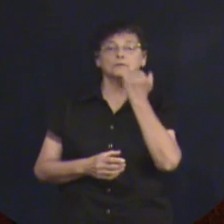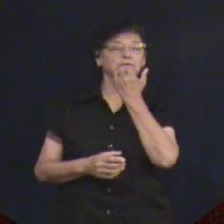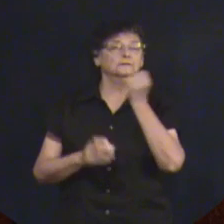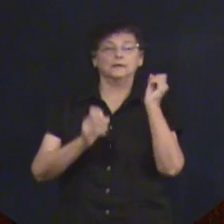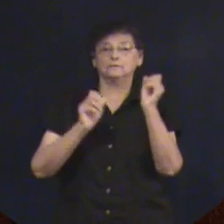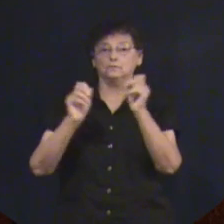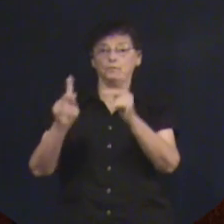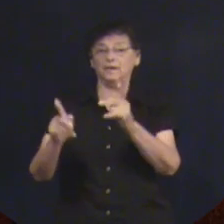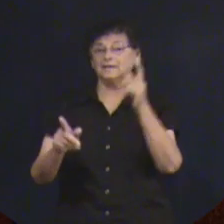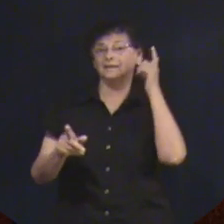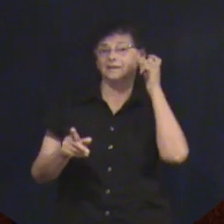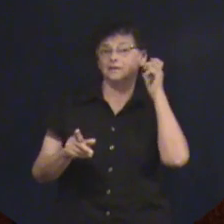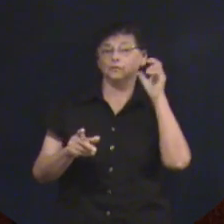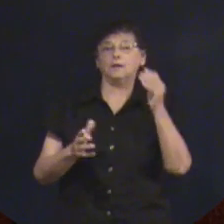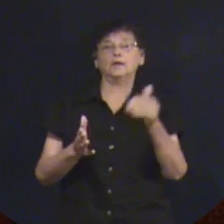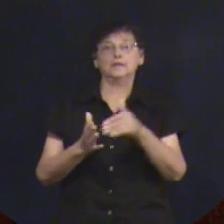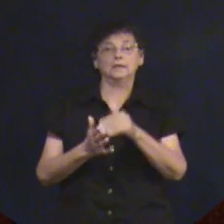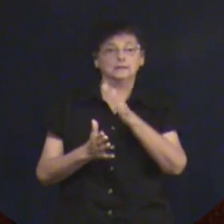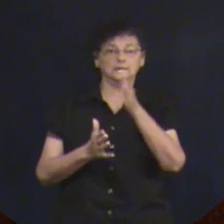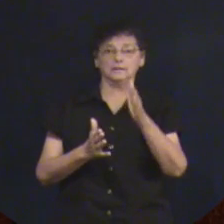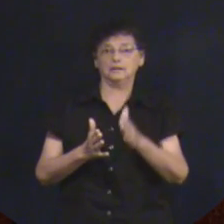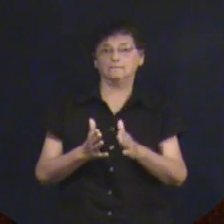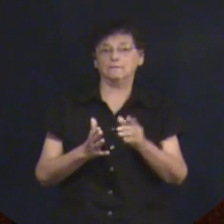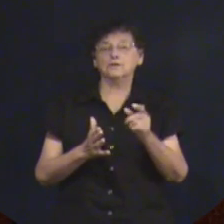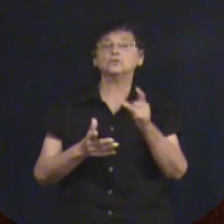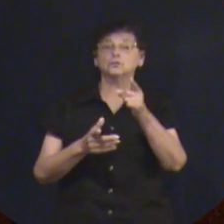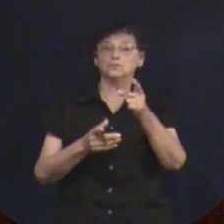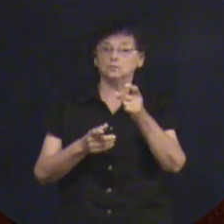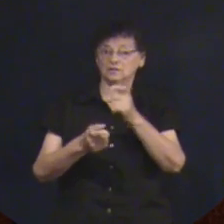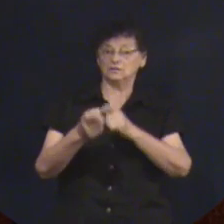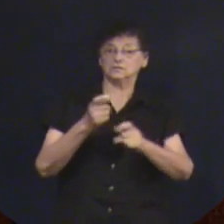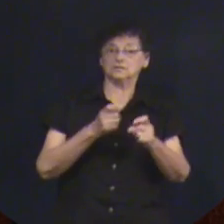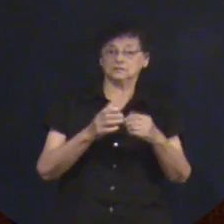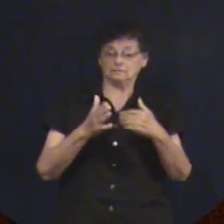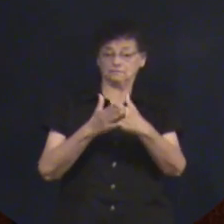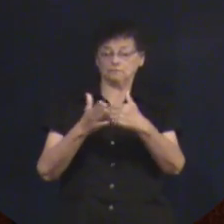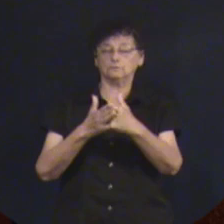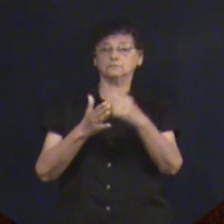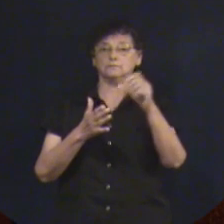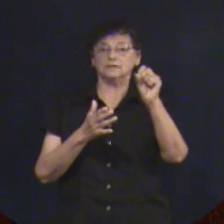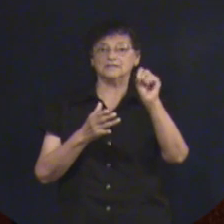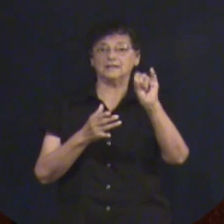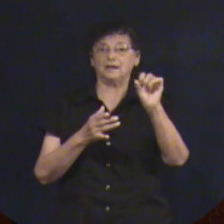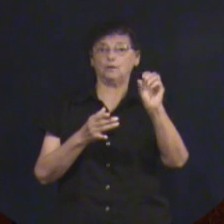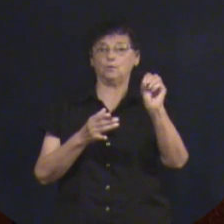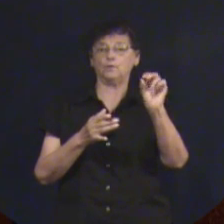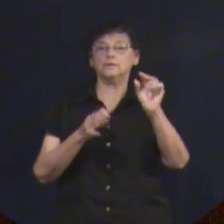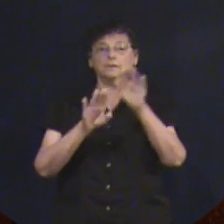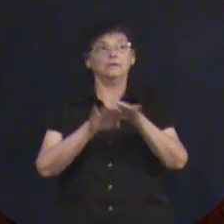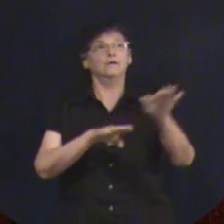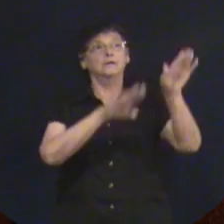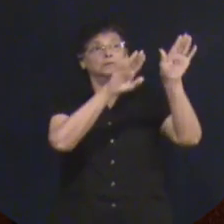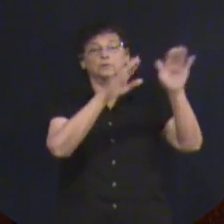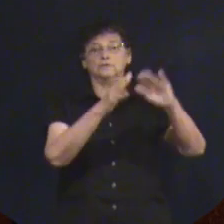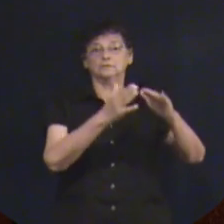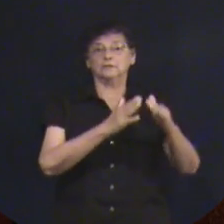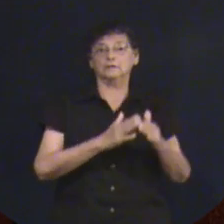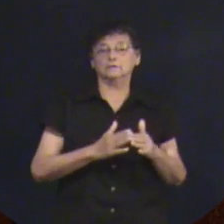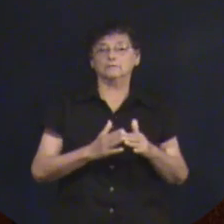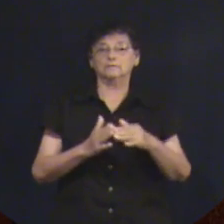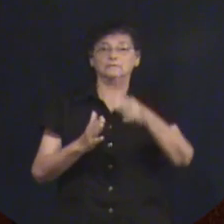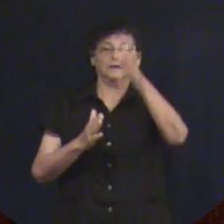volver a oír nunca. Ustedes, en cambio, se han acercado a Sion, el monte y la ciudad del